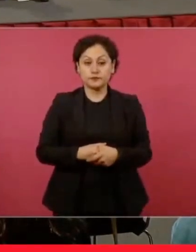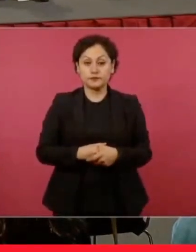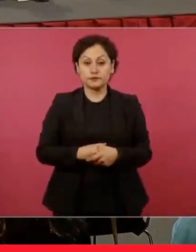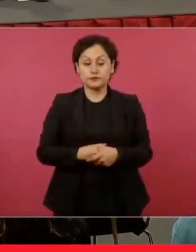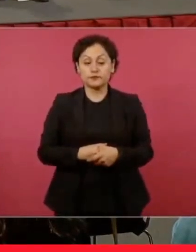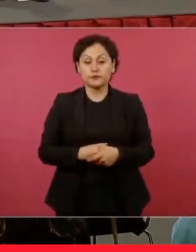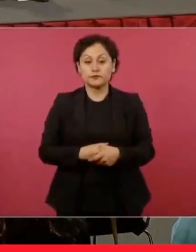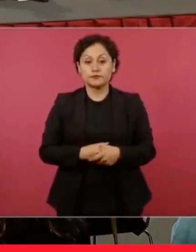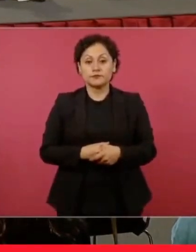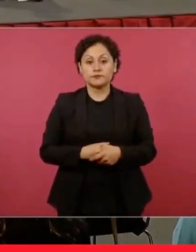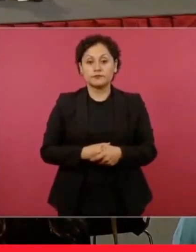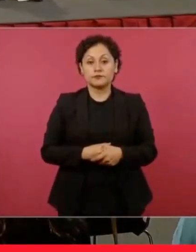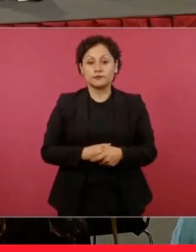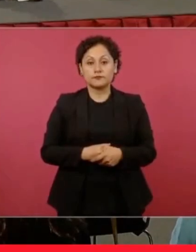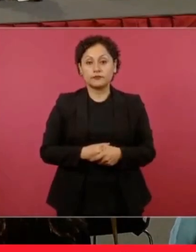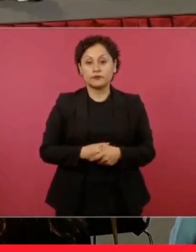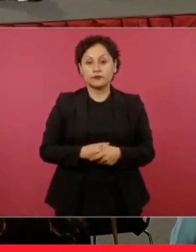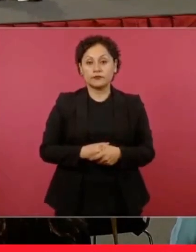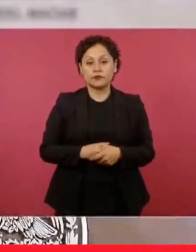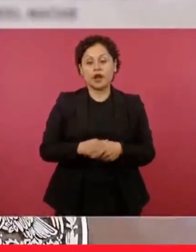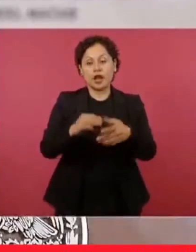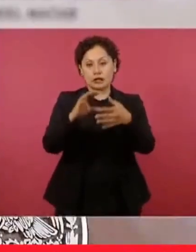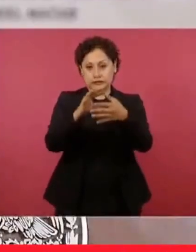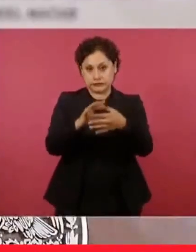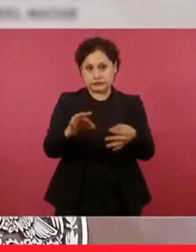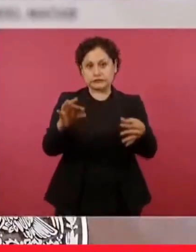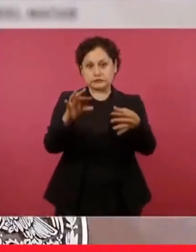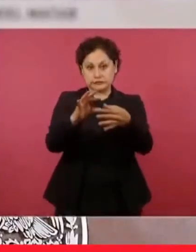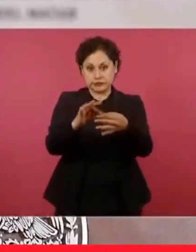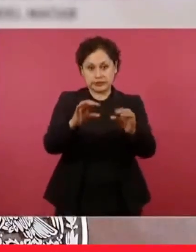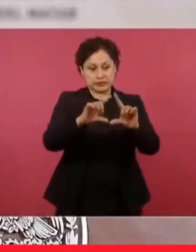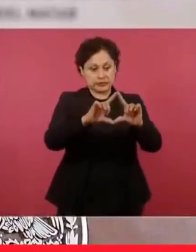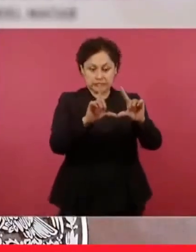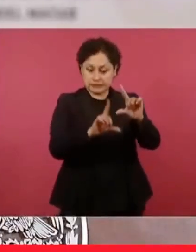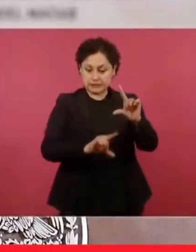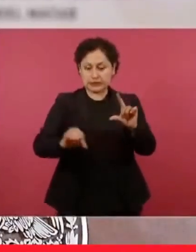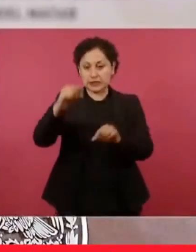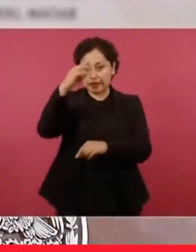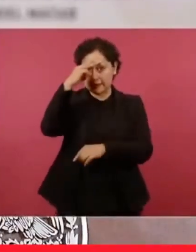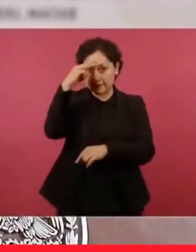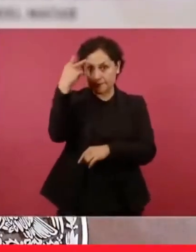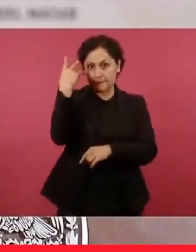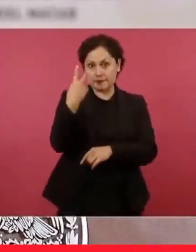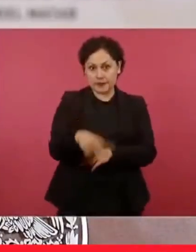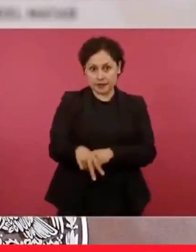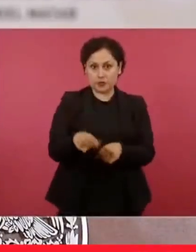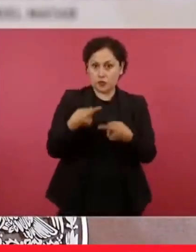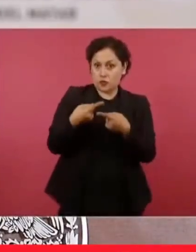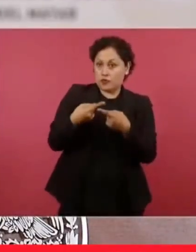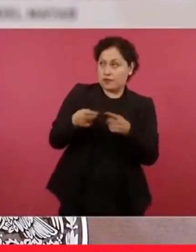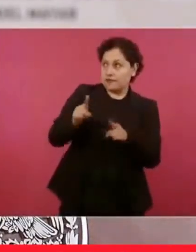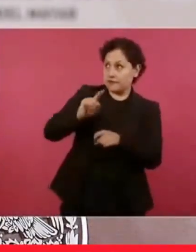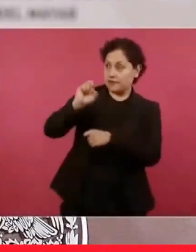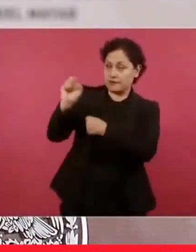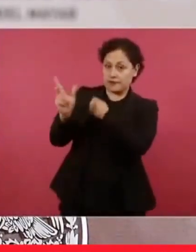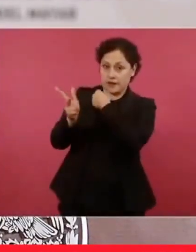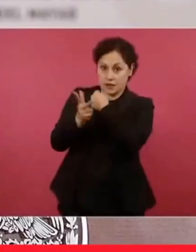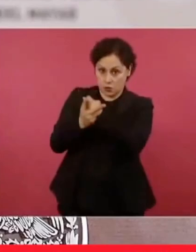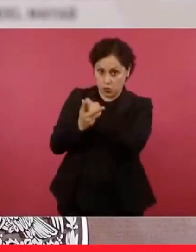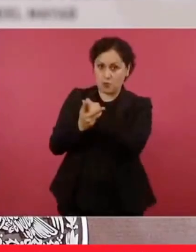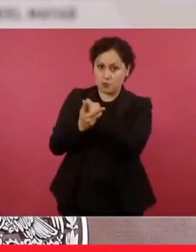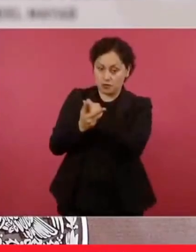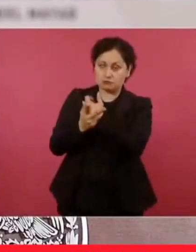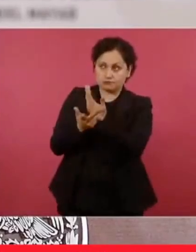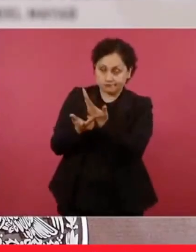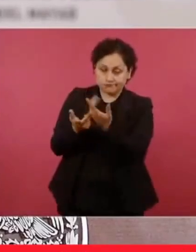Es importante para entender por qué en México no somos como un país europeo y por lo tanto tenemos que desarrollar